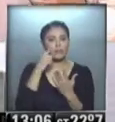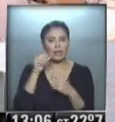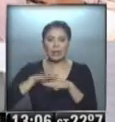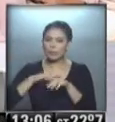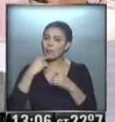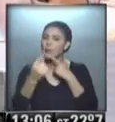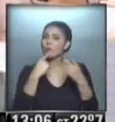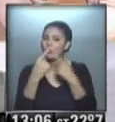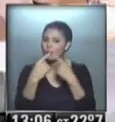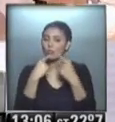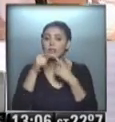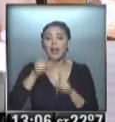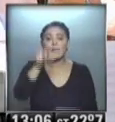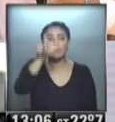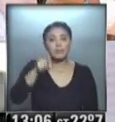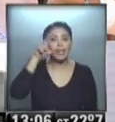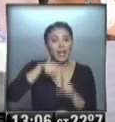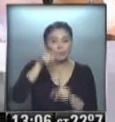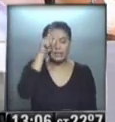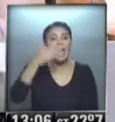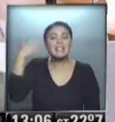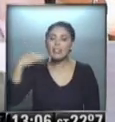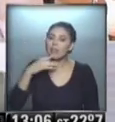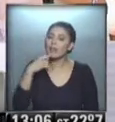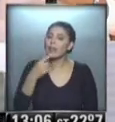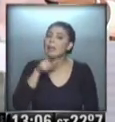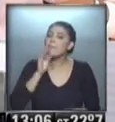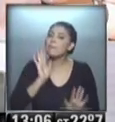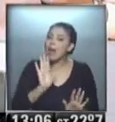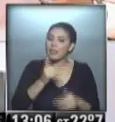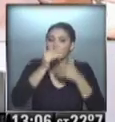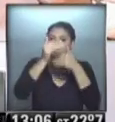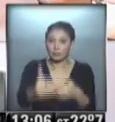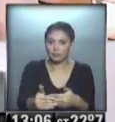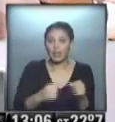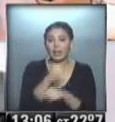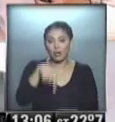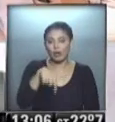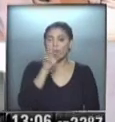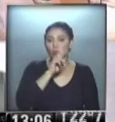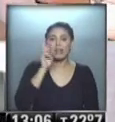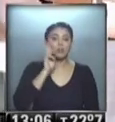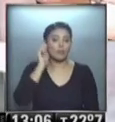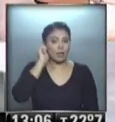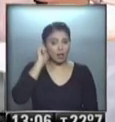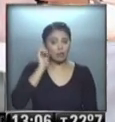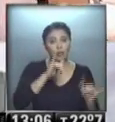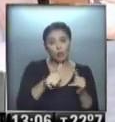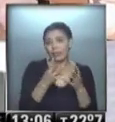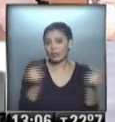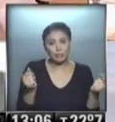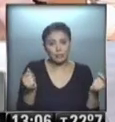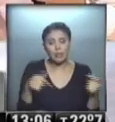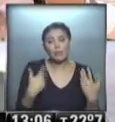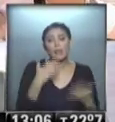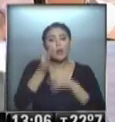al propio Vinader, quien ayer debía declarar, pero pidió una postergación. En tanto, Araceli Ramos, de 19 años, no aparece, pero